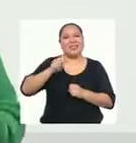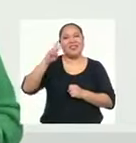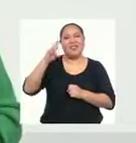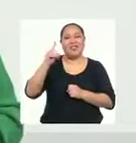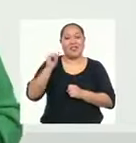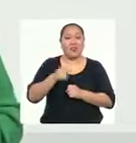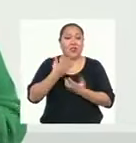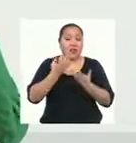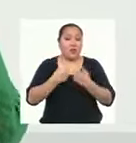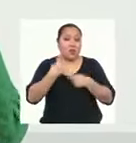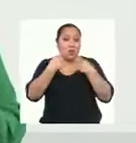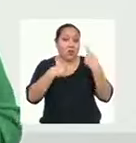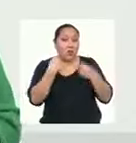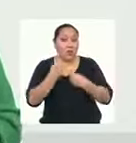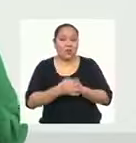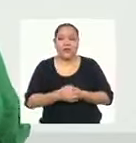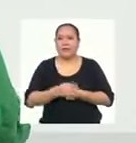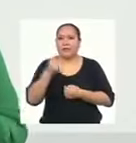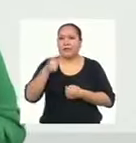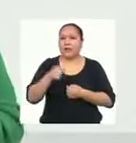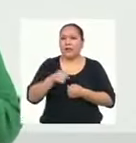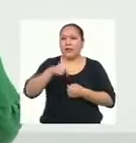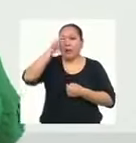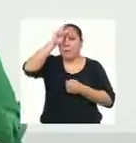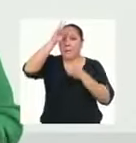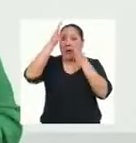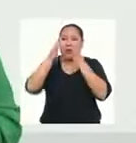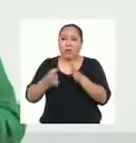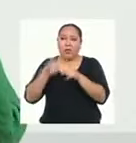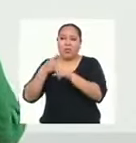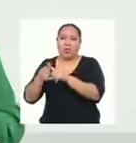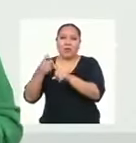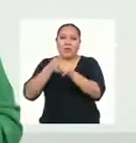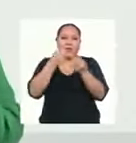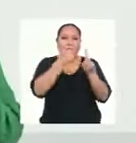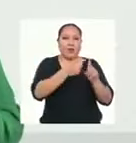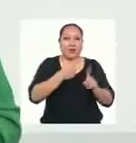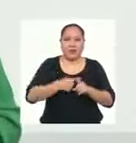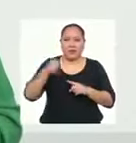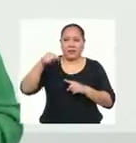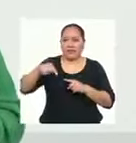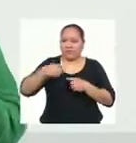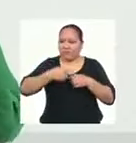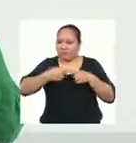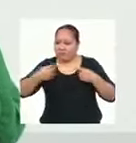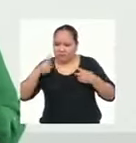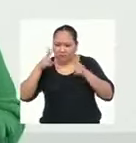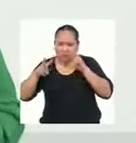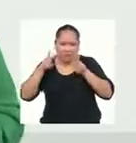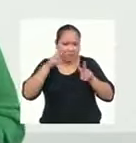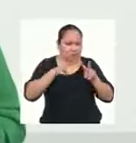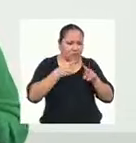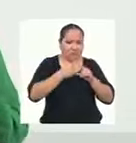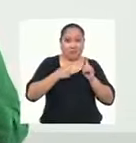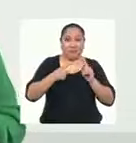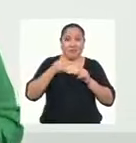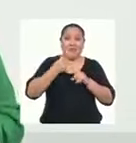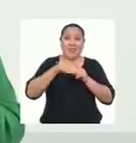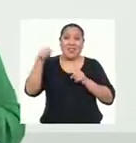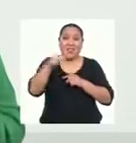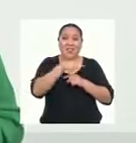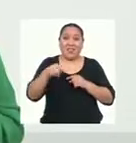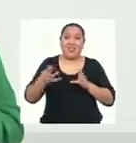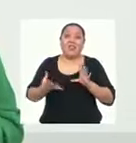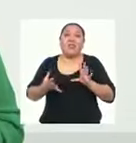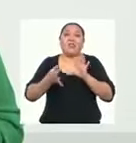justo quería comentar sobre los casos de peruanos muy diversos y diferentes entre sí, que nos han unido en